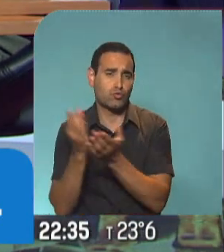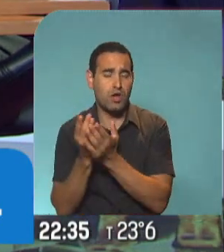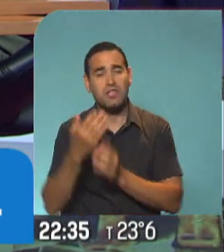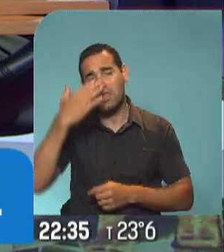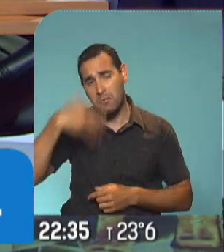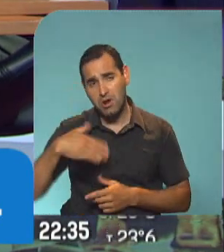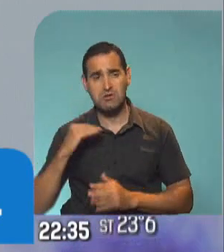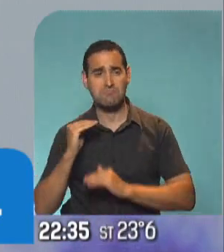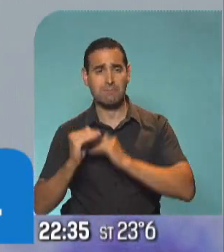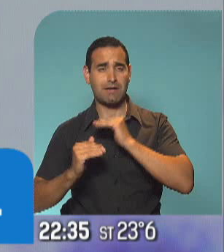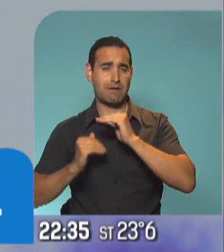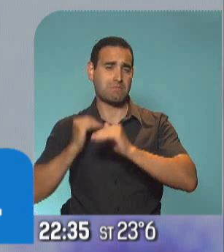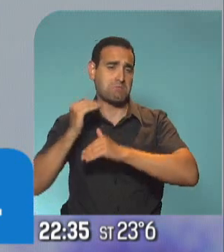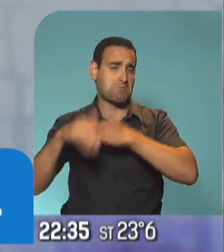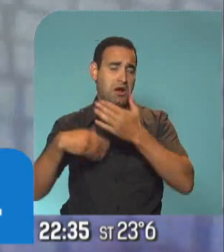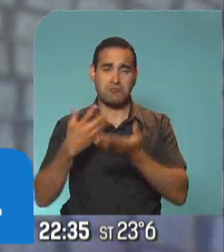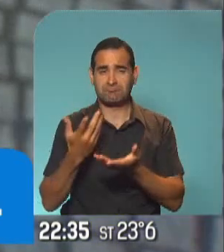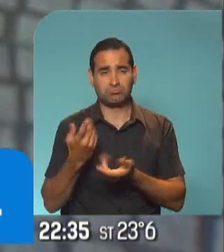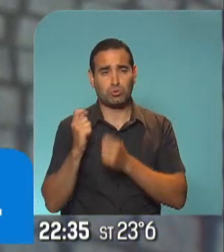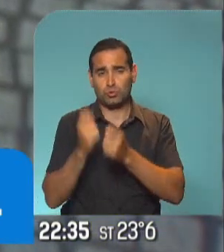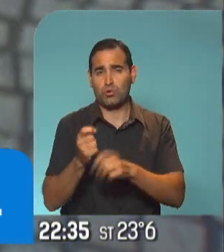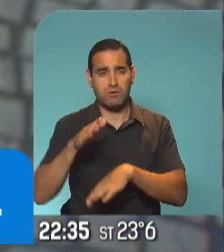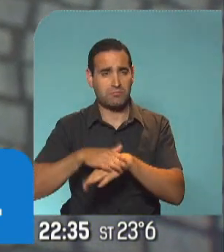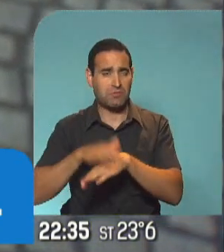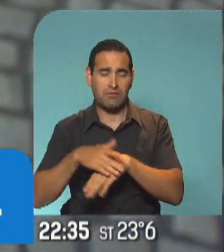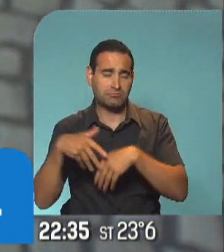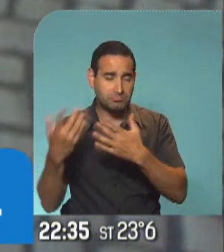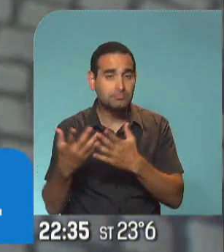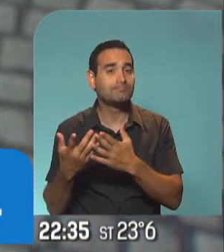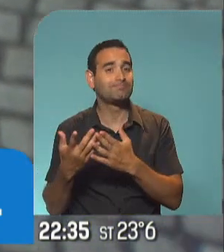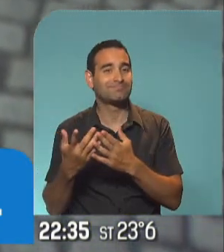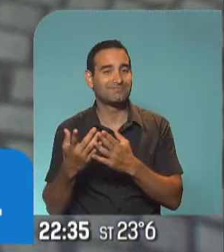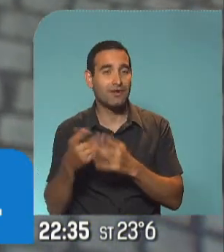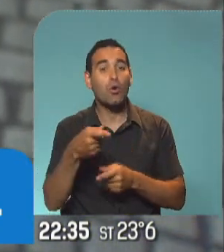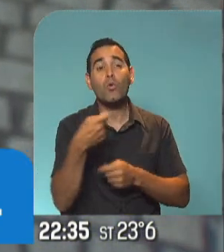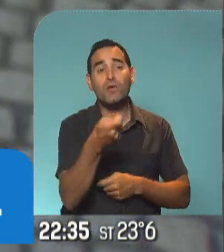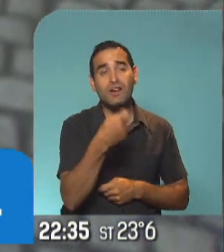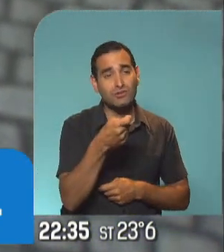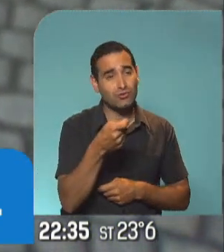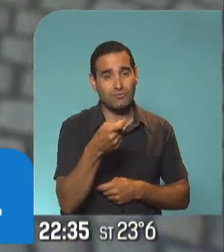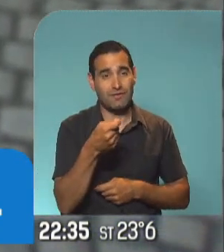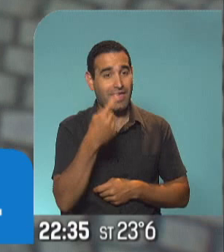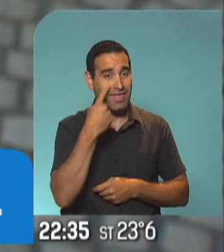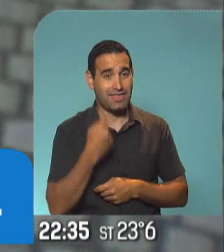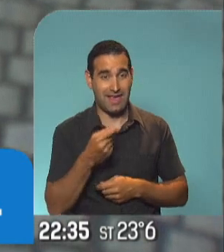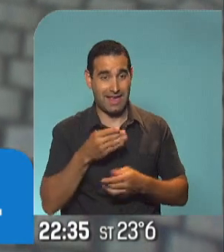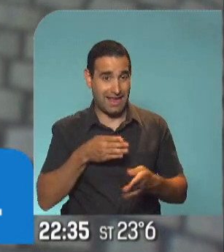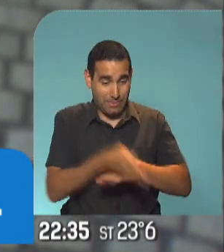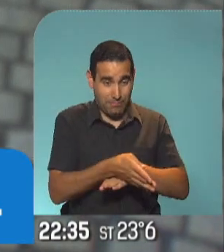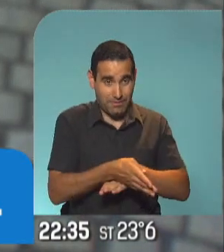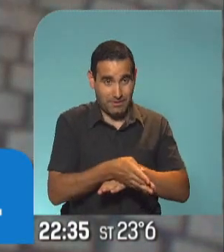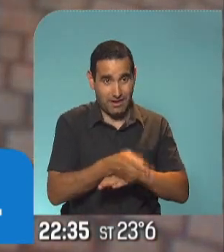fue evolucionando o ocupó cargos de gestión o lo que fuera. Bueno, su jubilación va a ser calculada desde el día 1